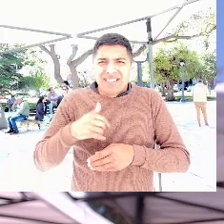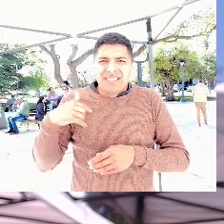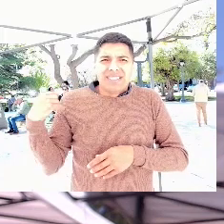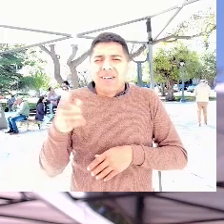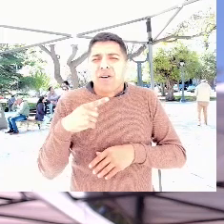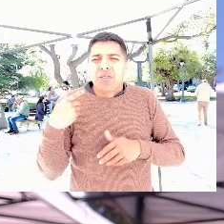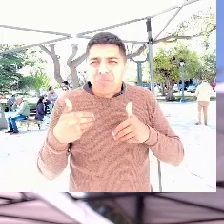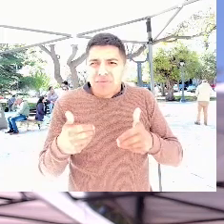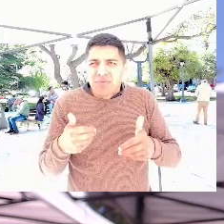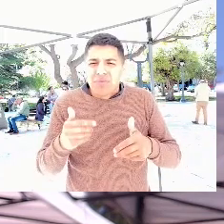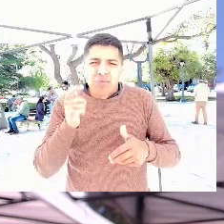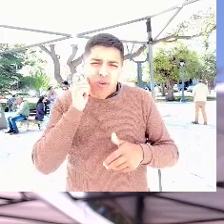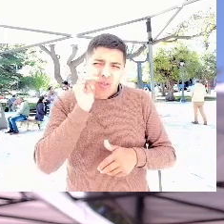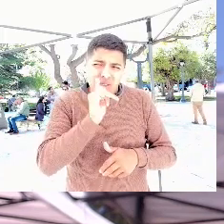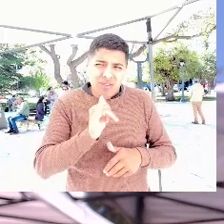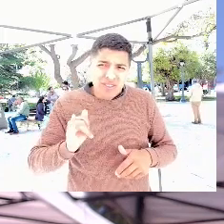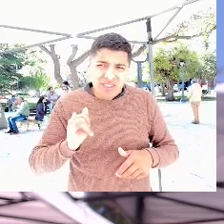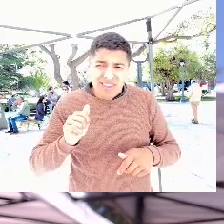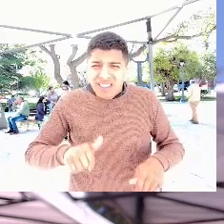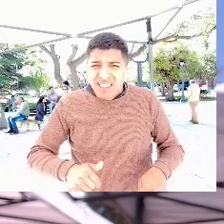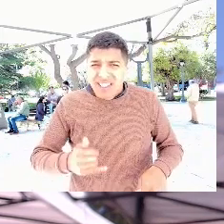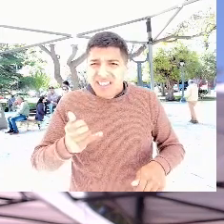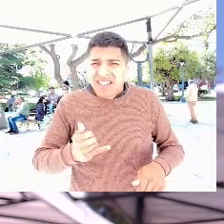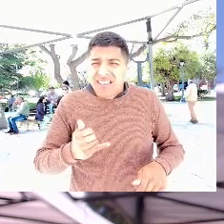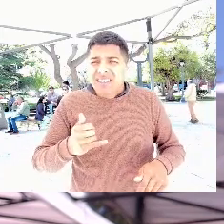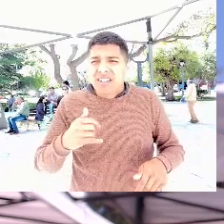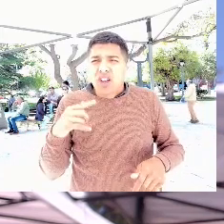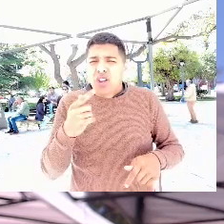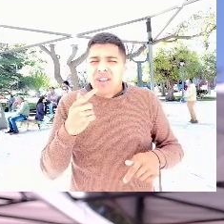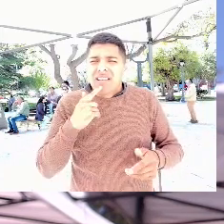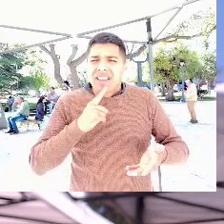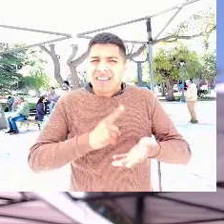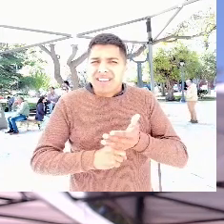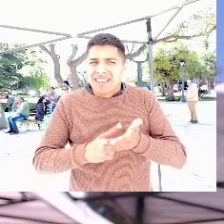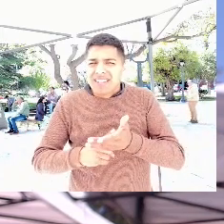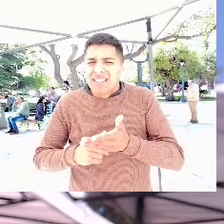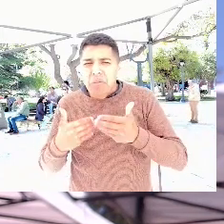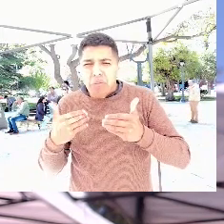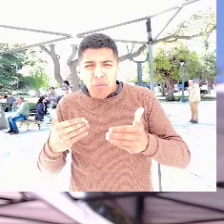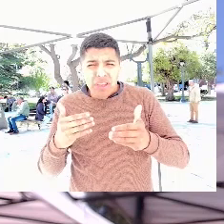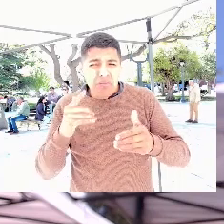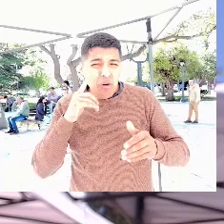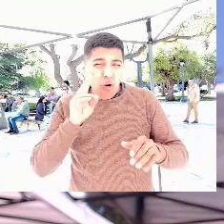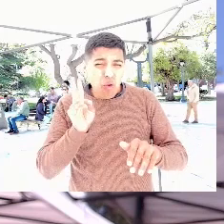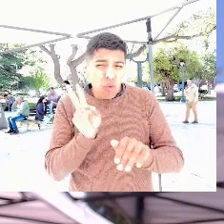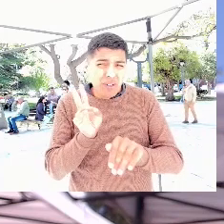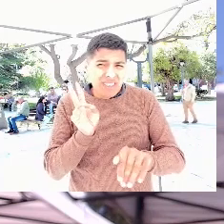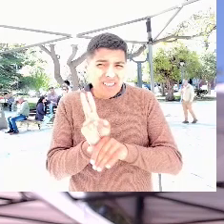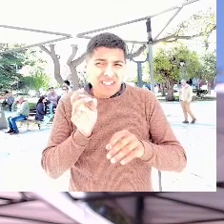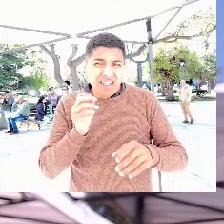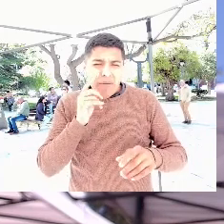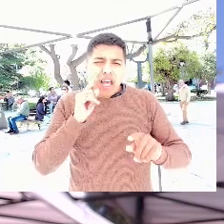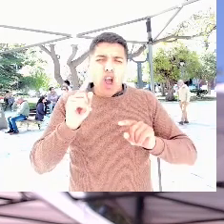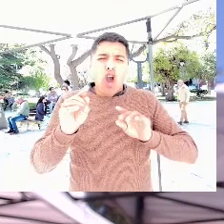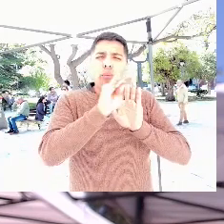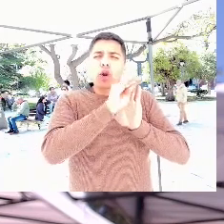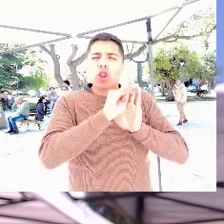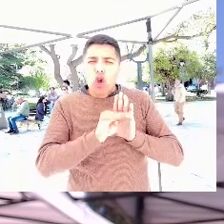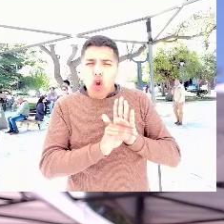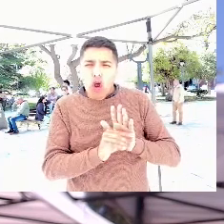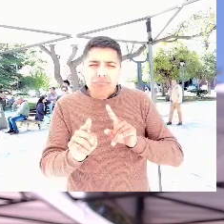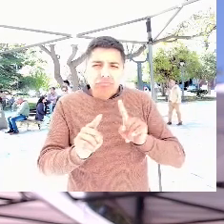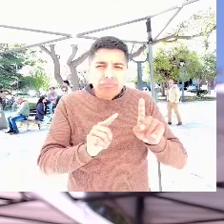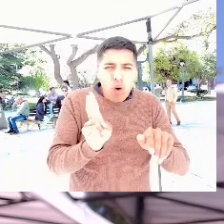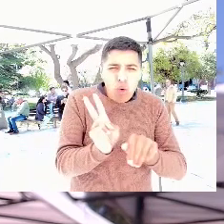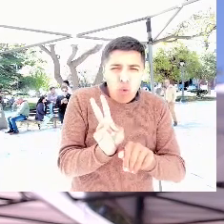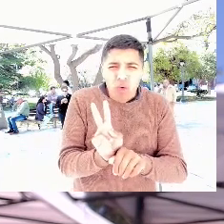la posibilidad como Godoy Cruz, por todas las inversiones previas que se habían hecho, de poder hacerle frente a todos los protocolos y procedimientos que debían